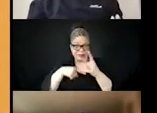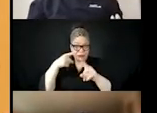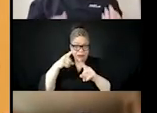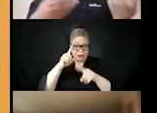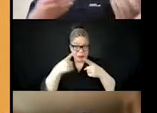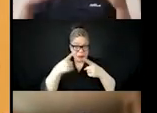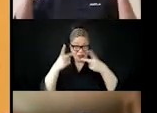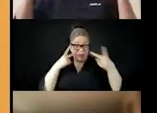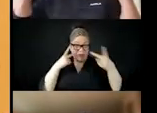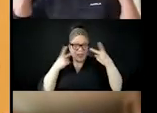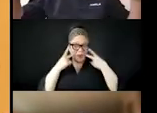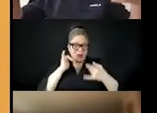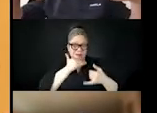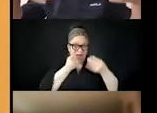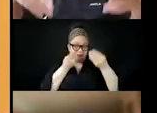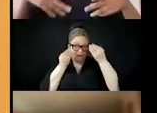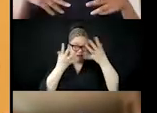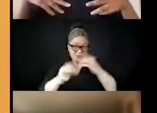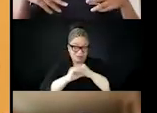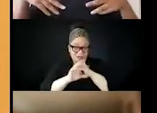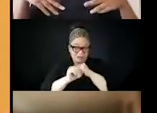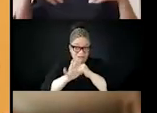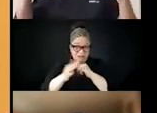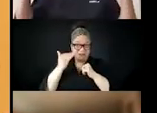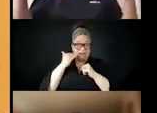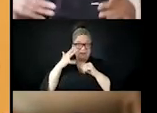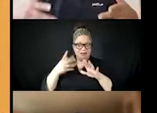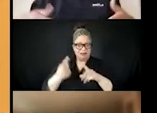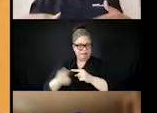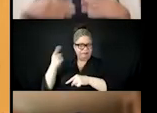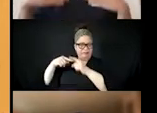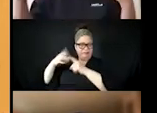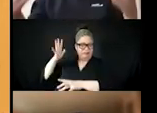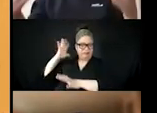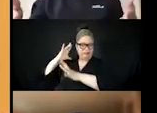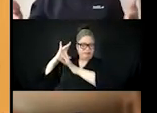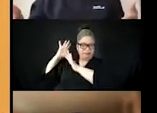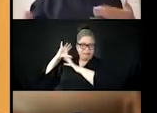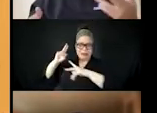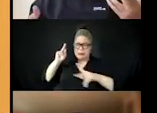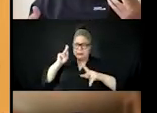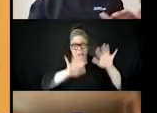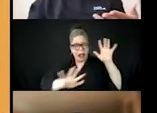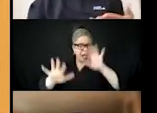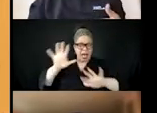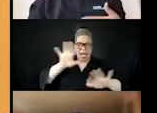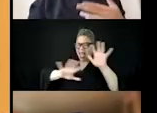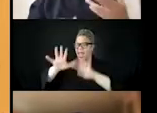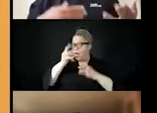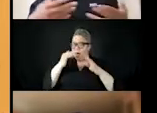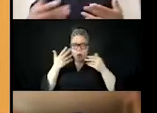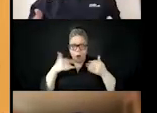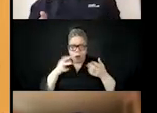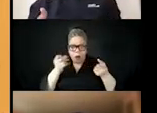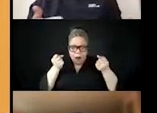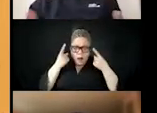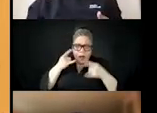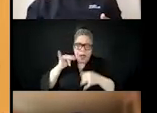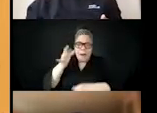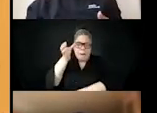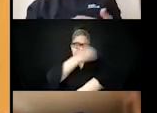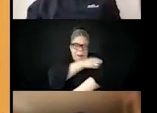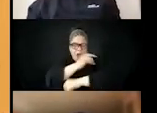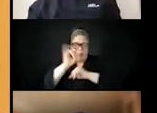desinformación a un tal en el pasado como en su momento la gente ya entendía el poder